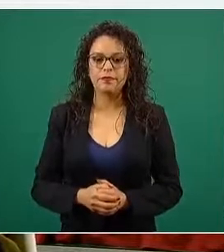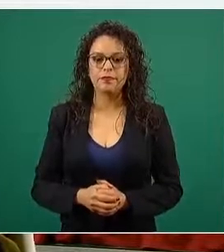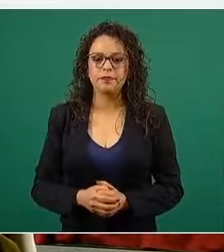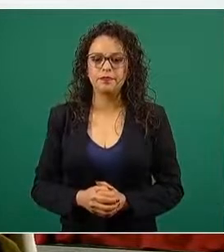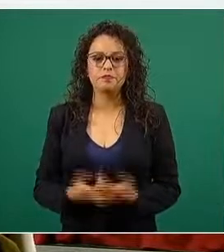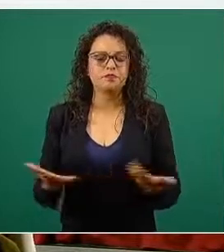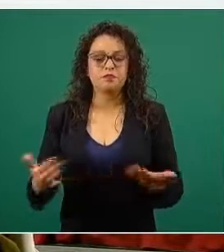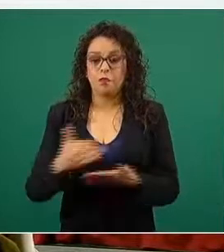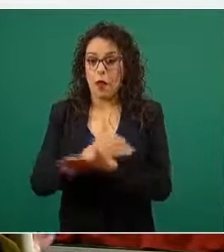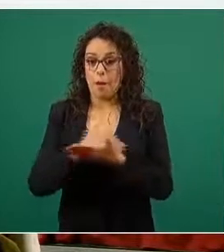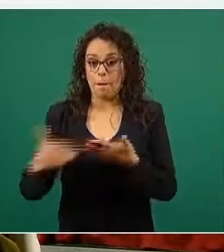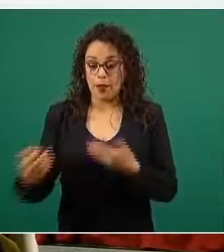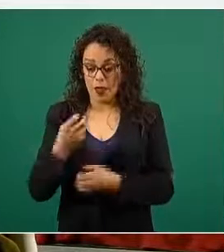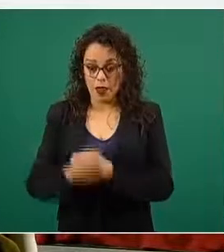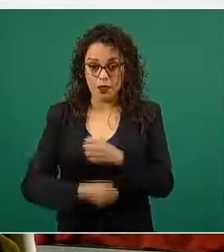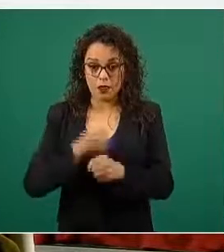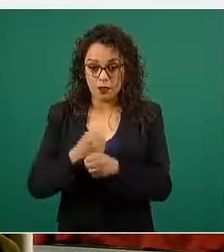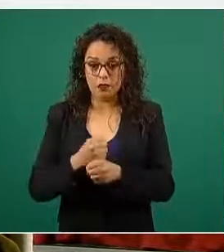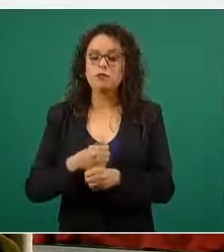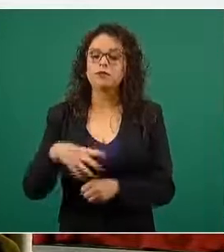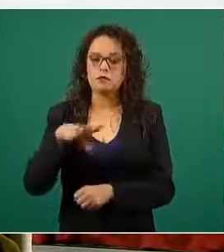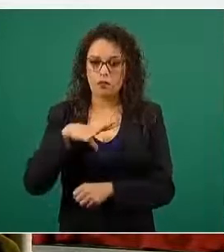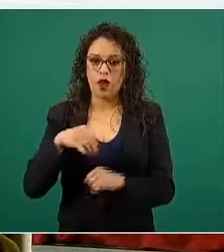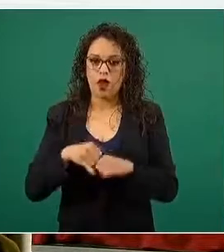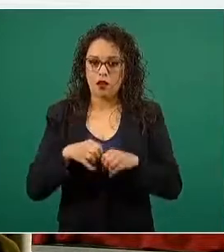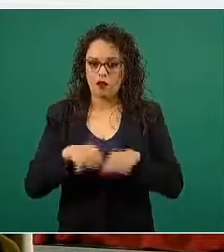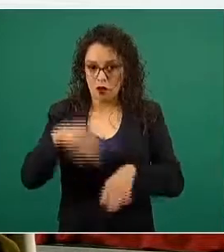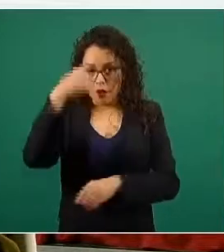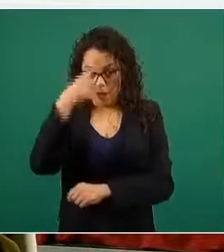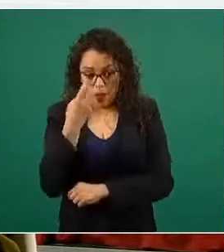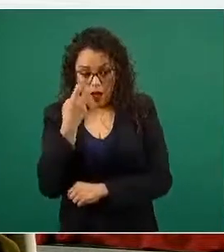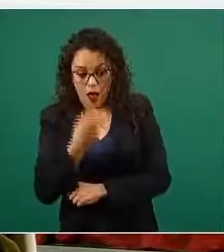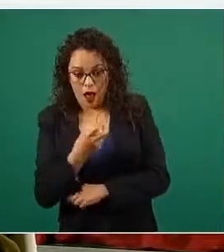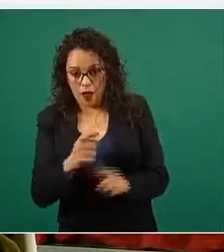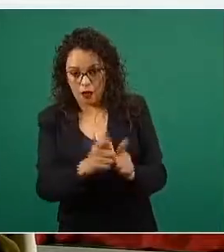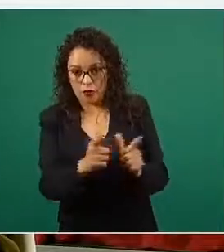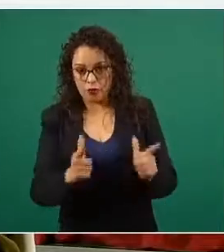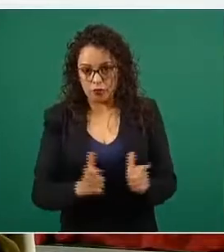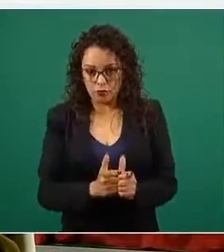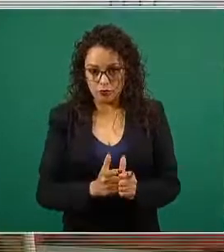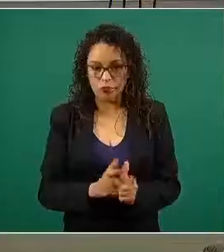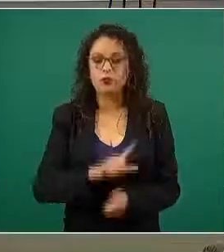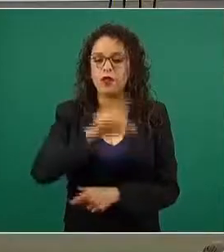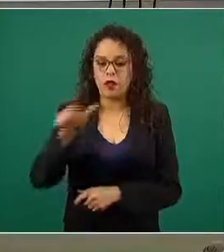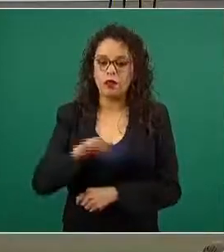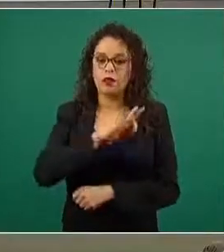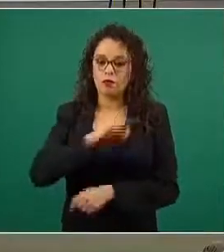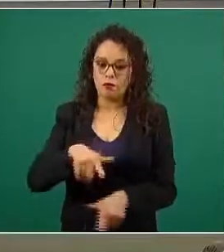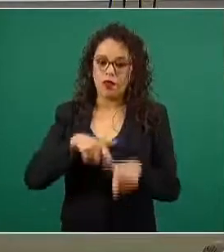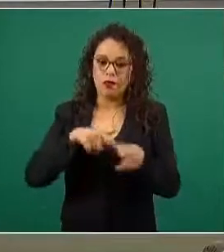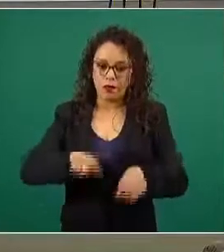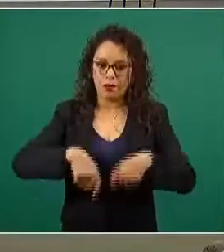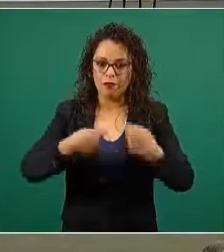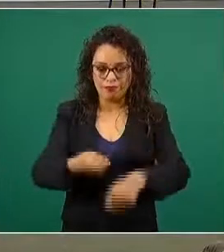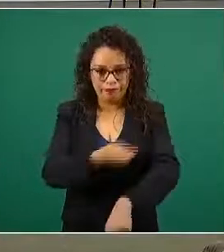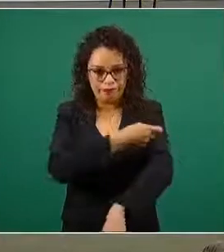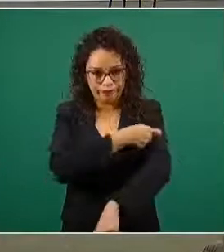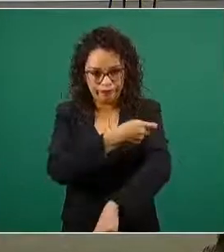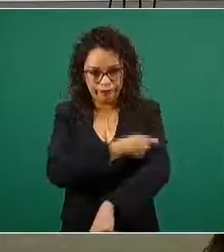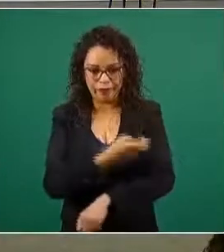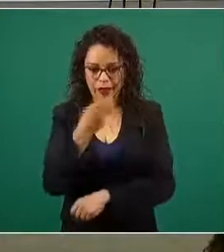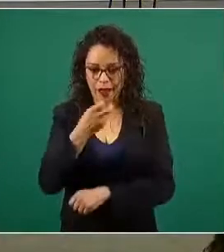del año, habrá información para menores de edad y se podrán continuar con el resto de las edades. Vamos a ver las